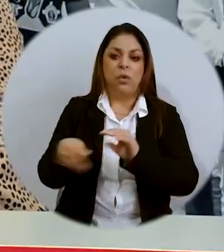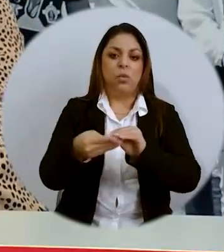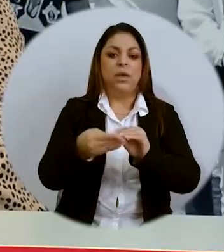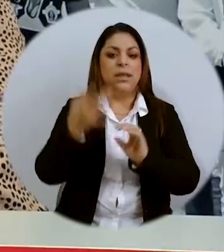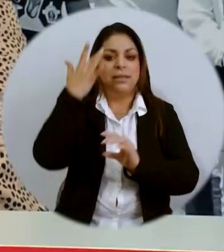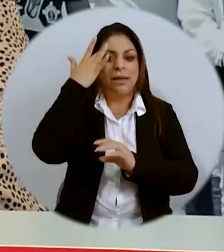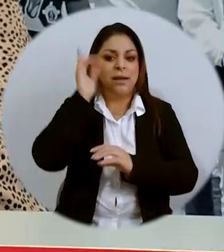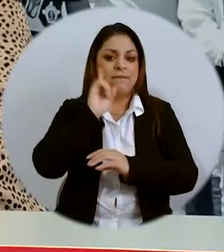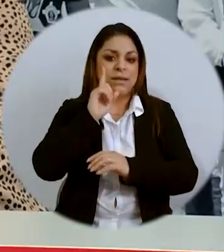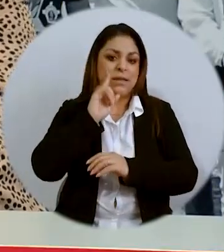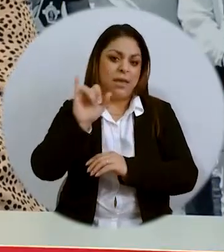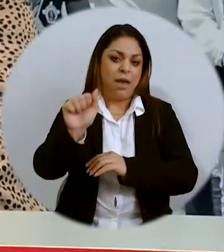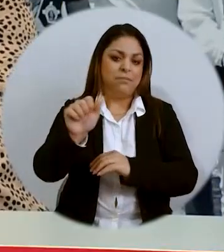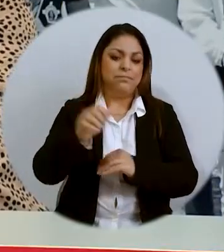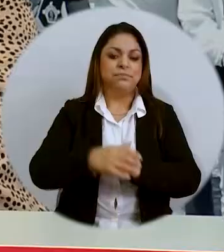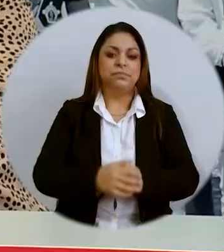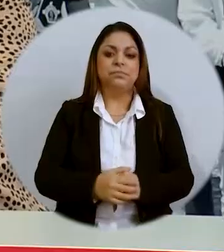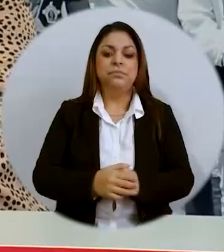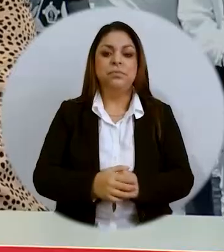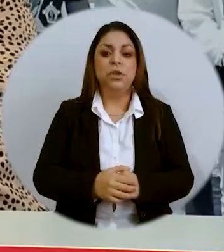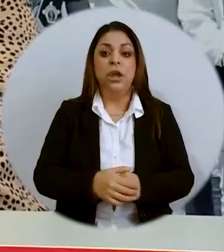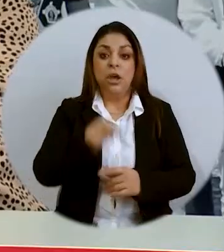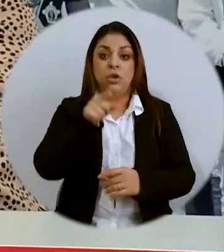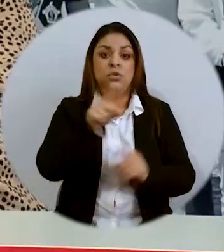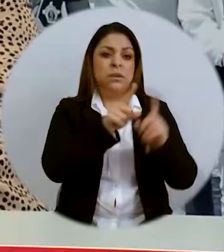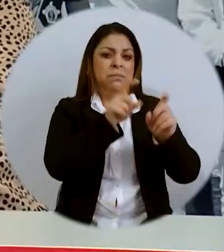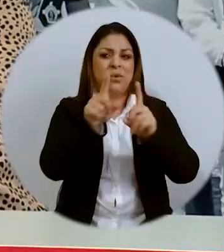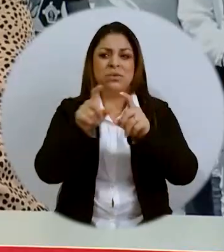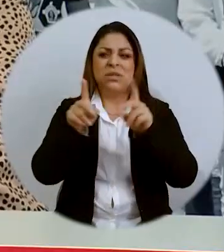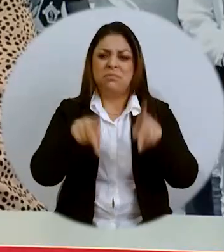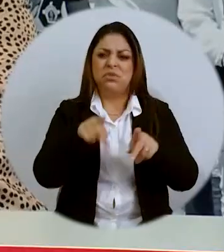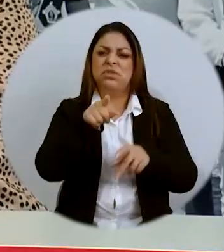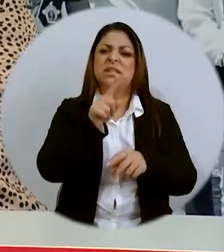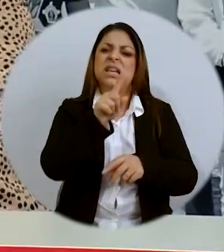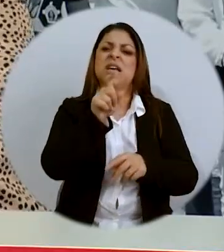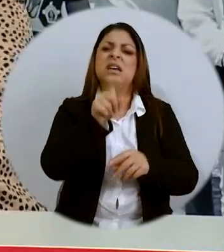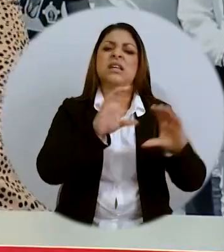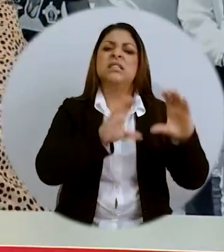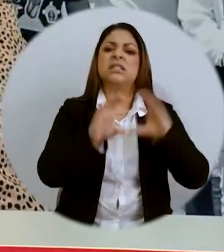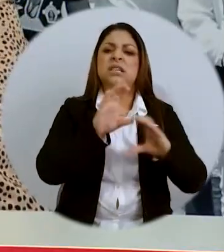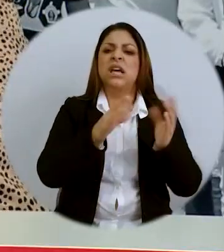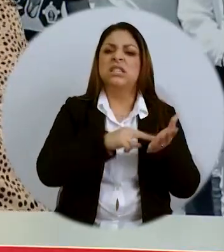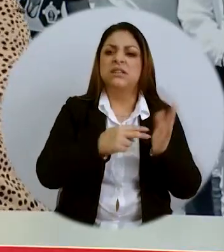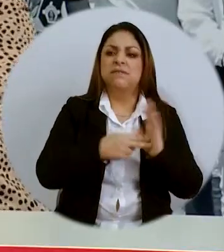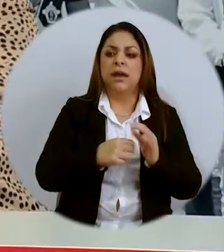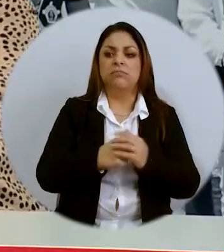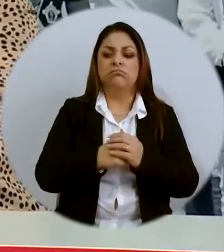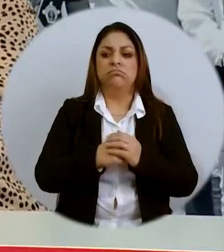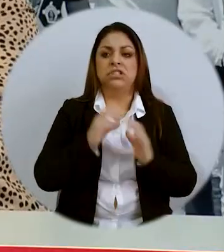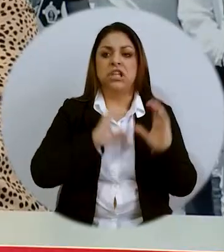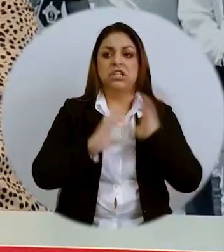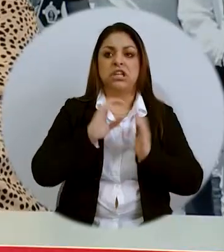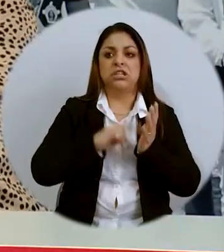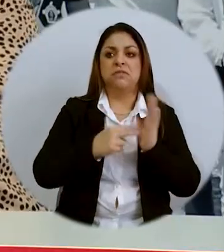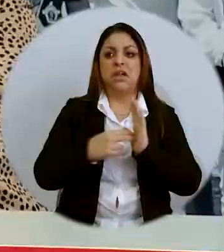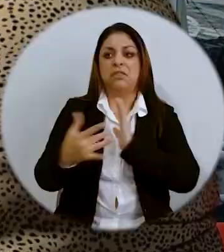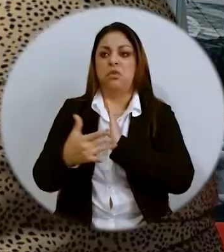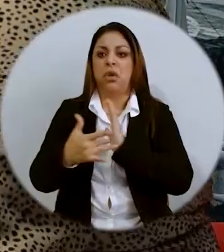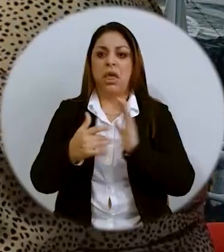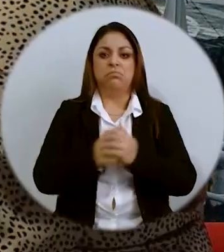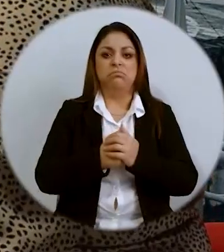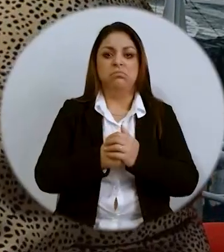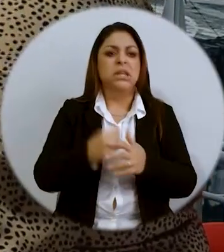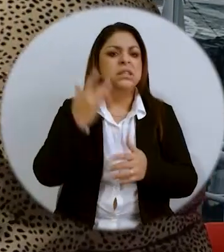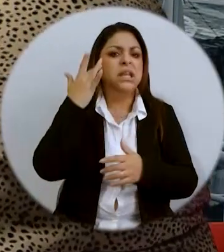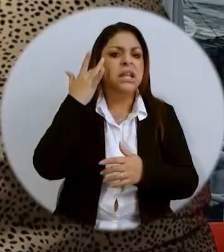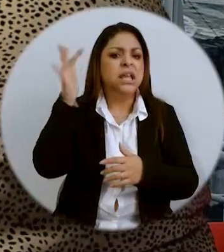inteligencia artificial, y un poco usted le pregunta a las personas, bueno, ¿qué es ciencia? Tecnología. ¿Qué es inteligencia